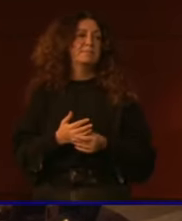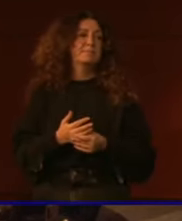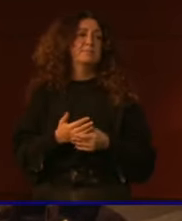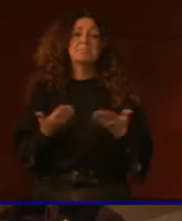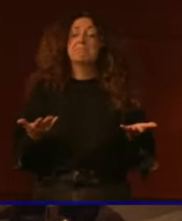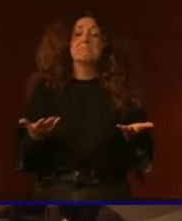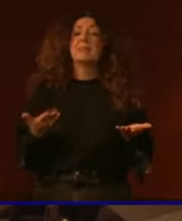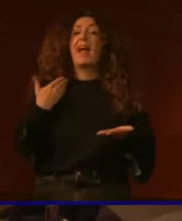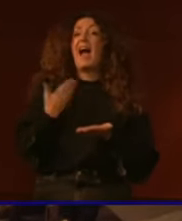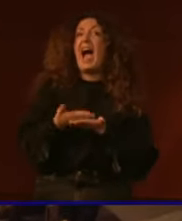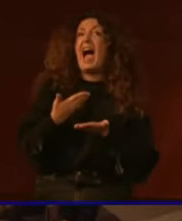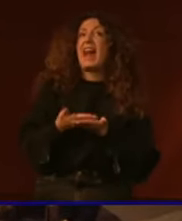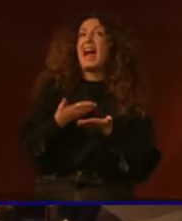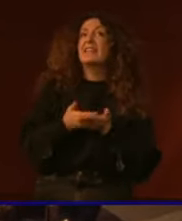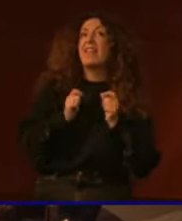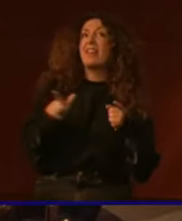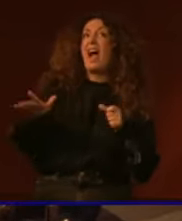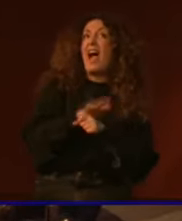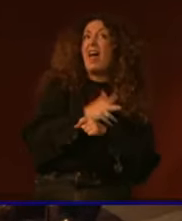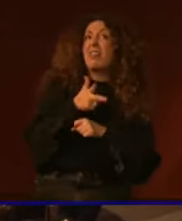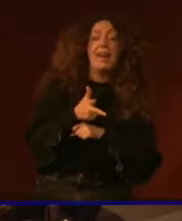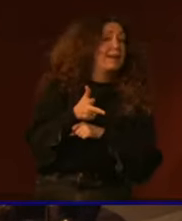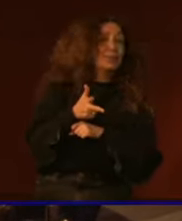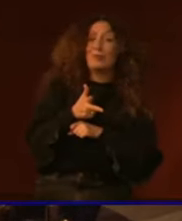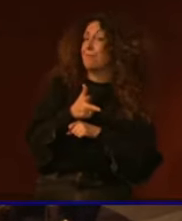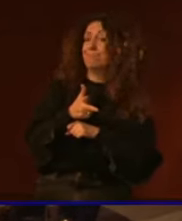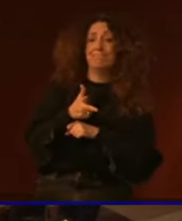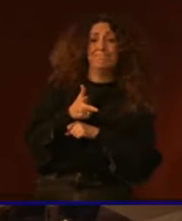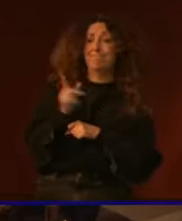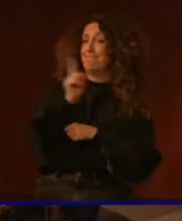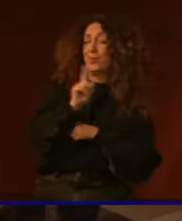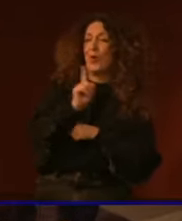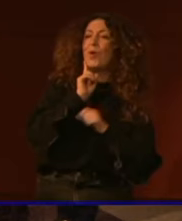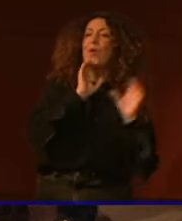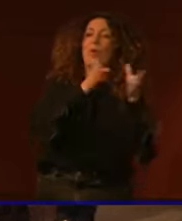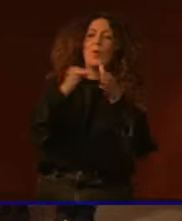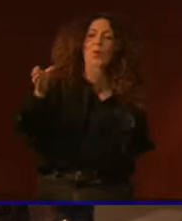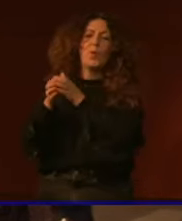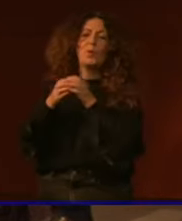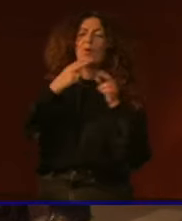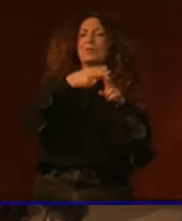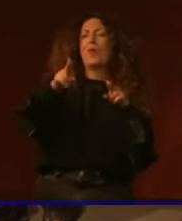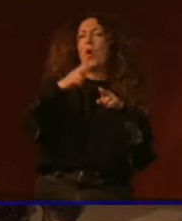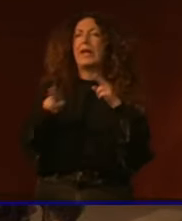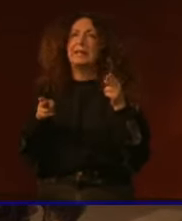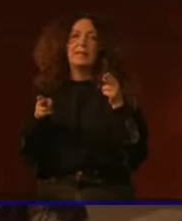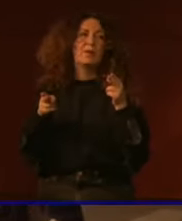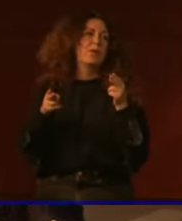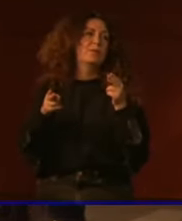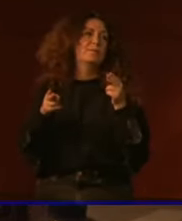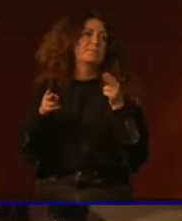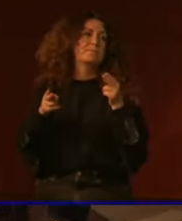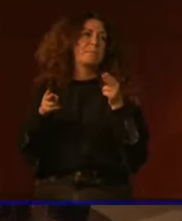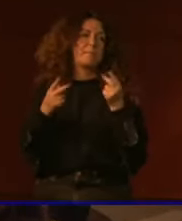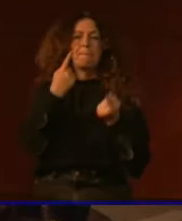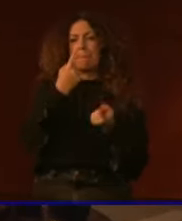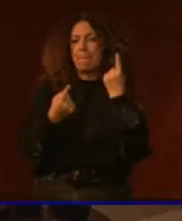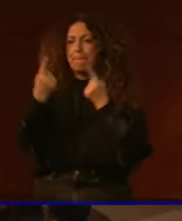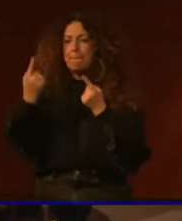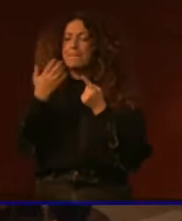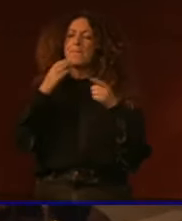seguimos sin garantizar este derecho que dice la Constitución. Los grupos políticos, de alguna manera, porque hay la